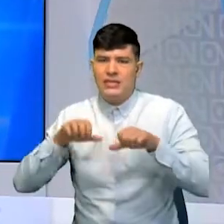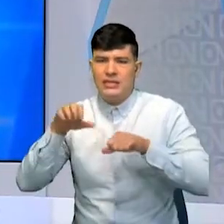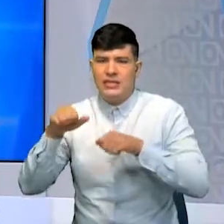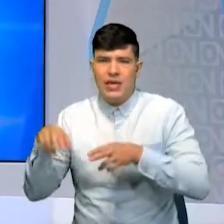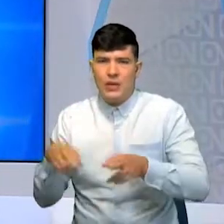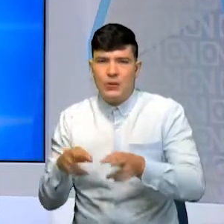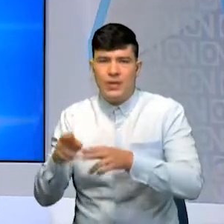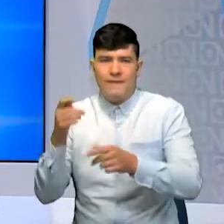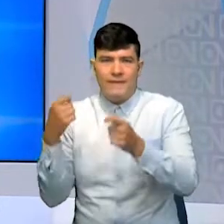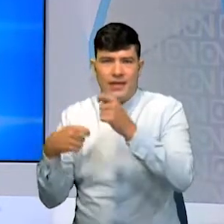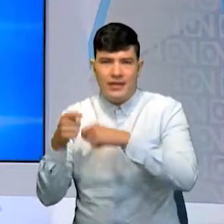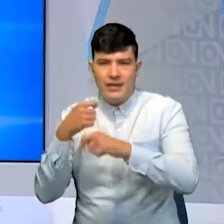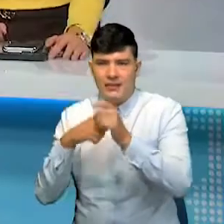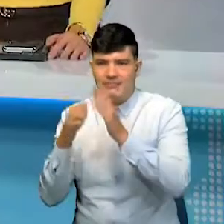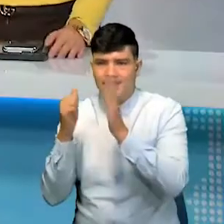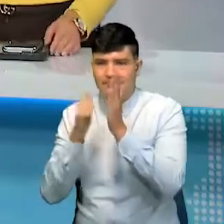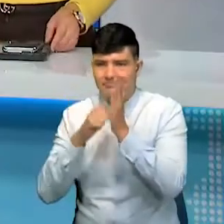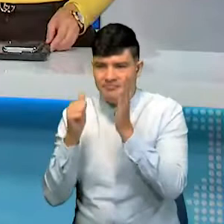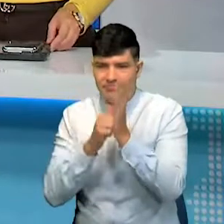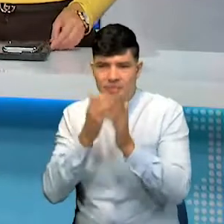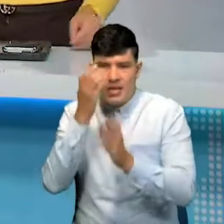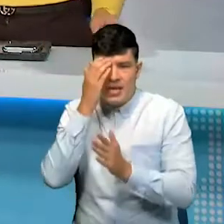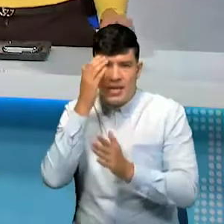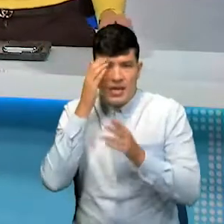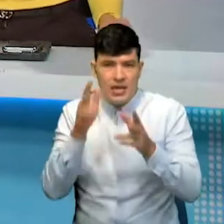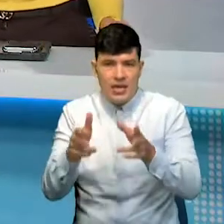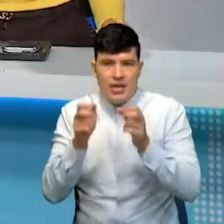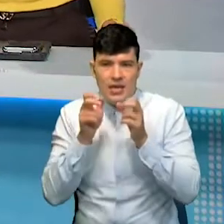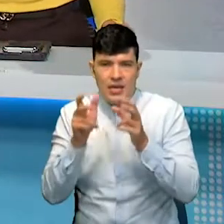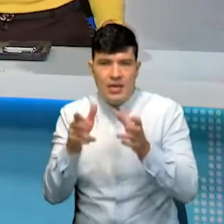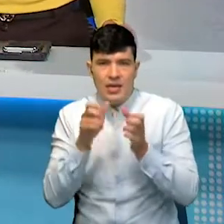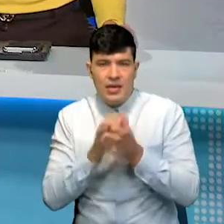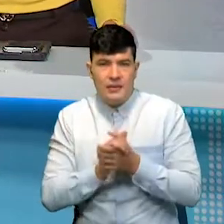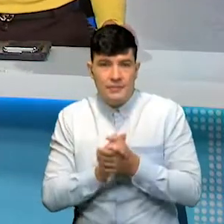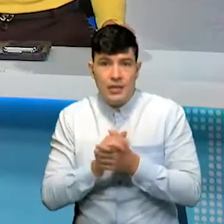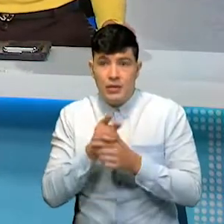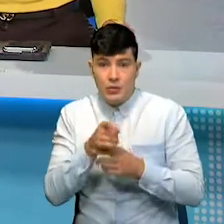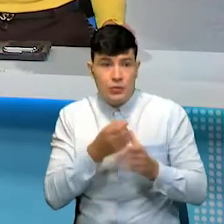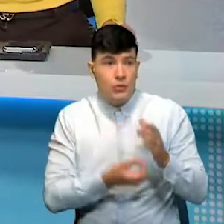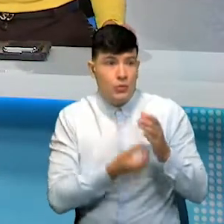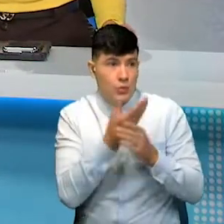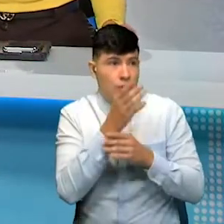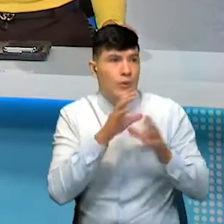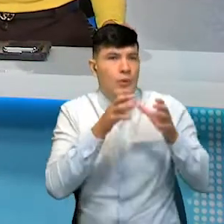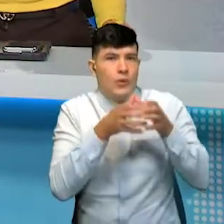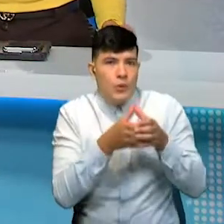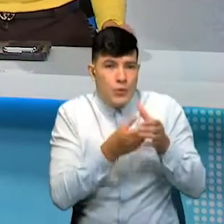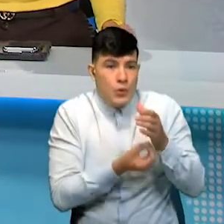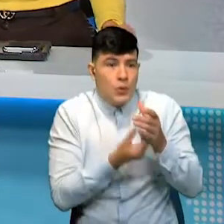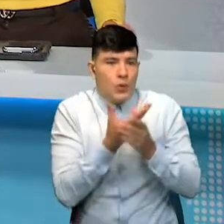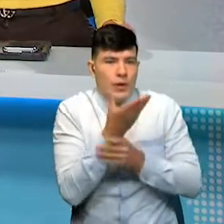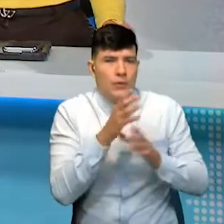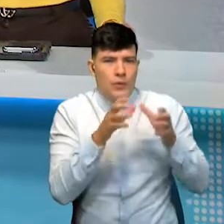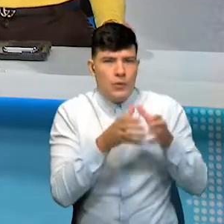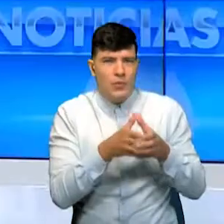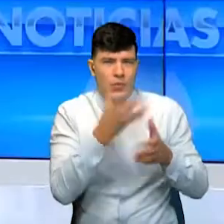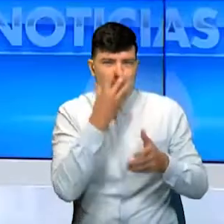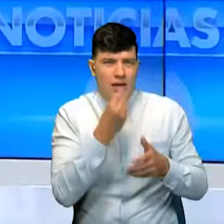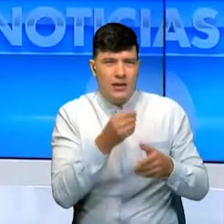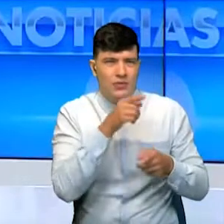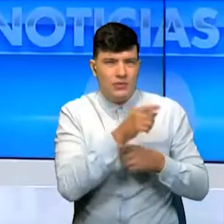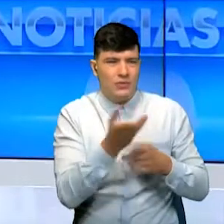contrabando y también las extorsiones pues organismos de inteligencia ya han conocido de un nuevo grupo paramilitar al servicio de los rastrojos que